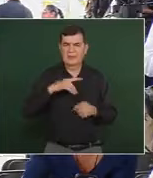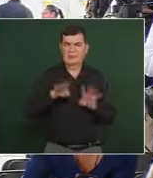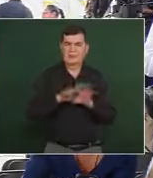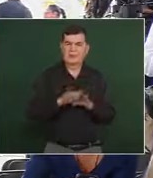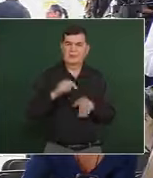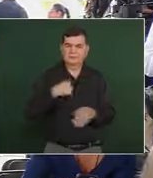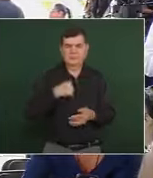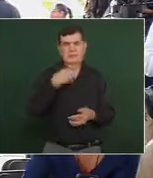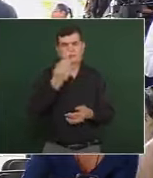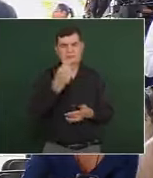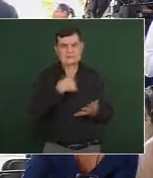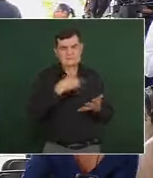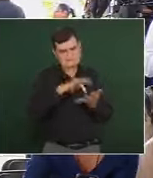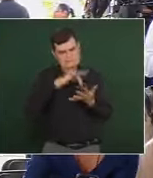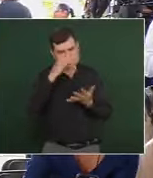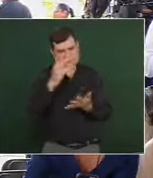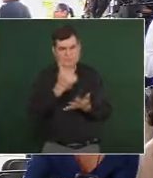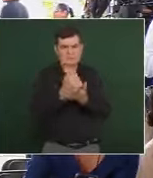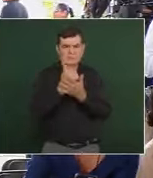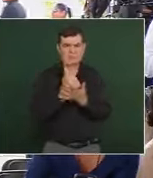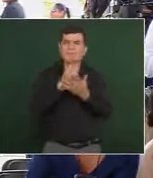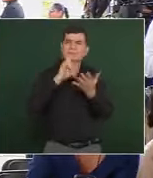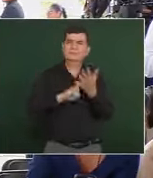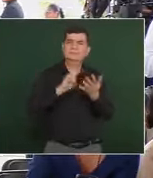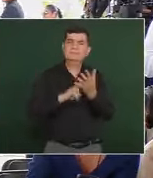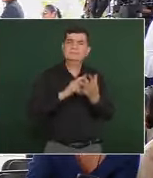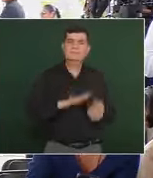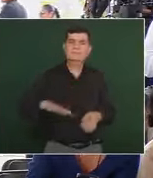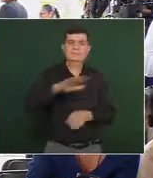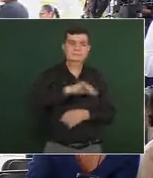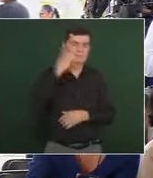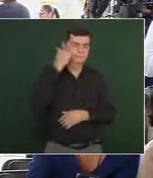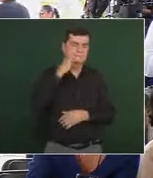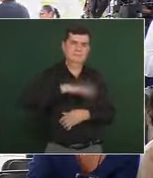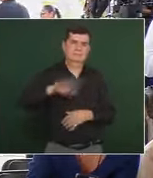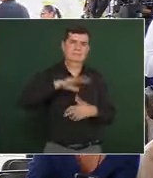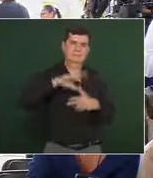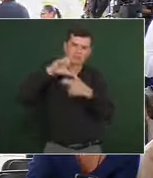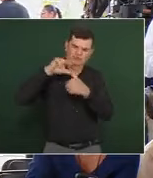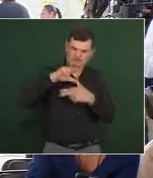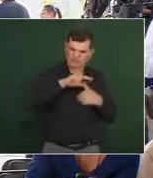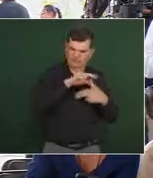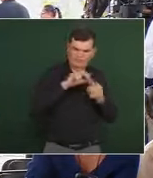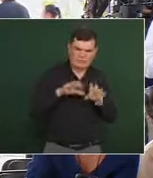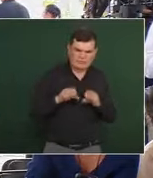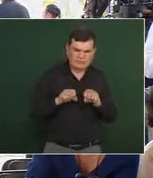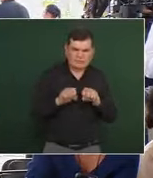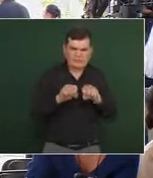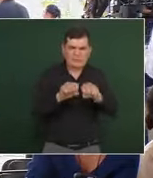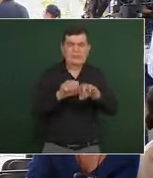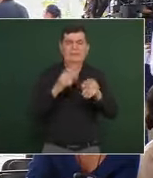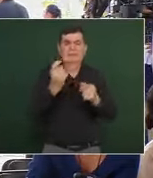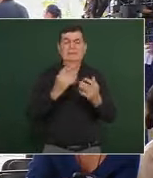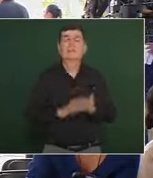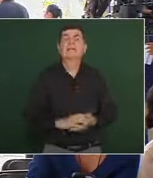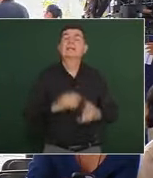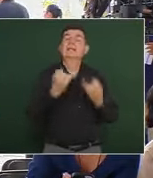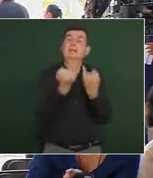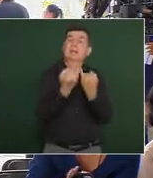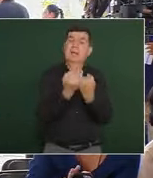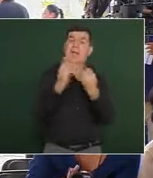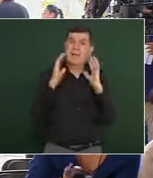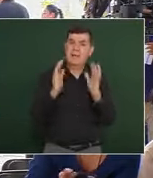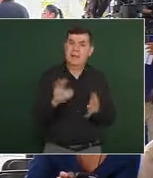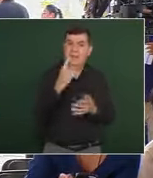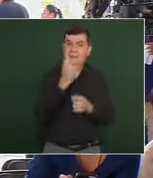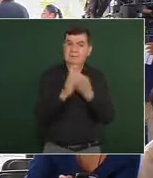sincero agradecimiento por la ayuda invaluable que dio a los porteños tras el paso devastador del huracán Otis. Mencionan que